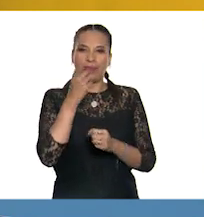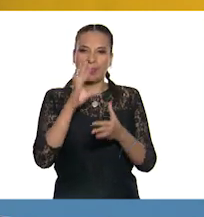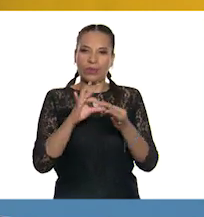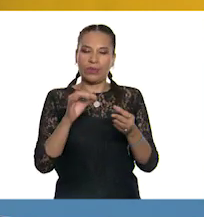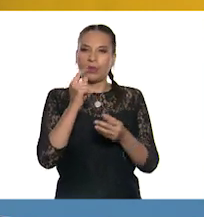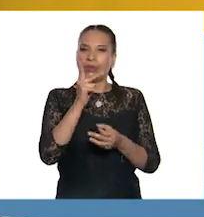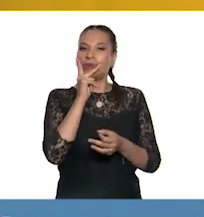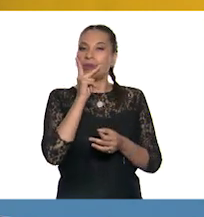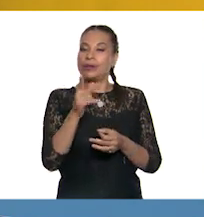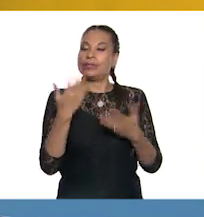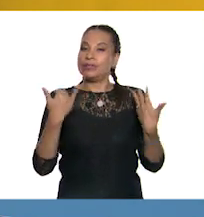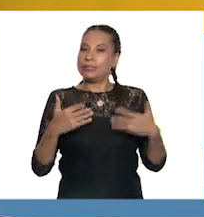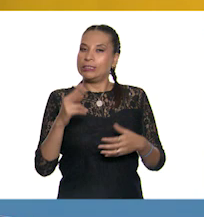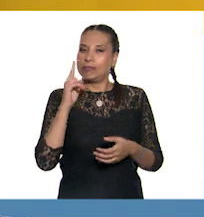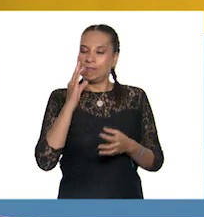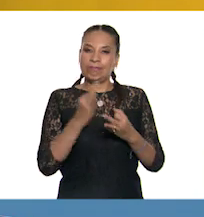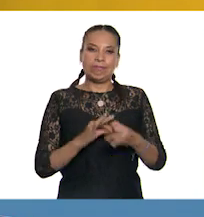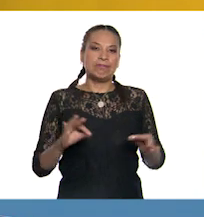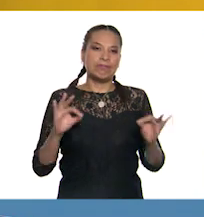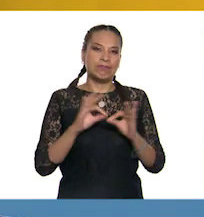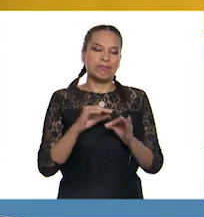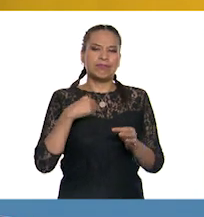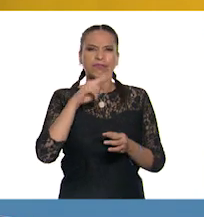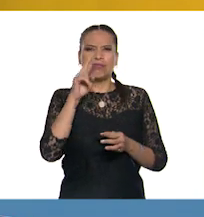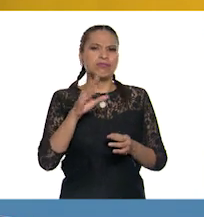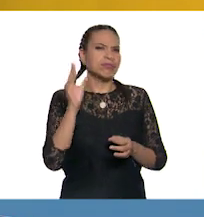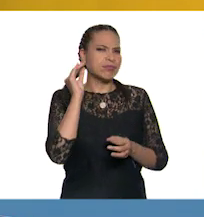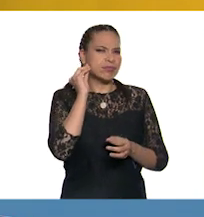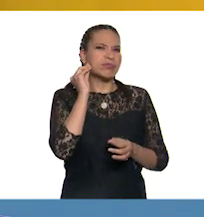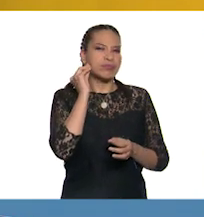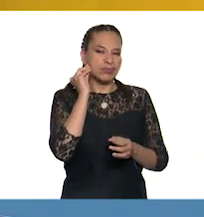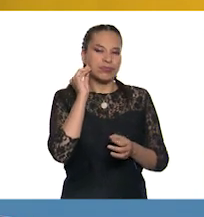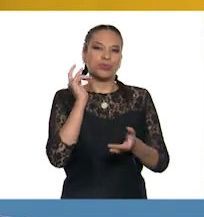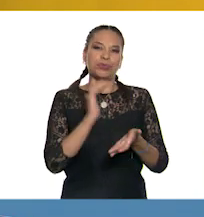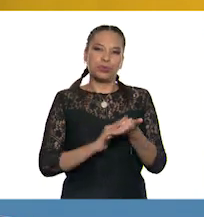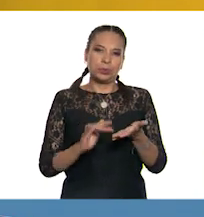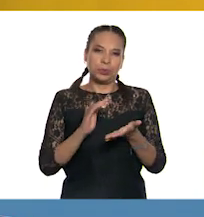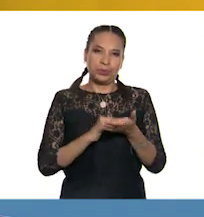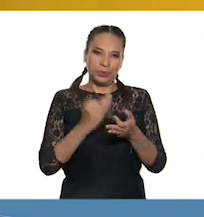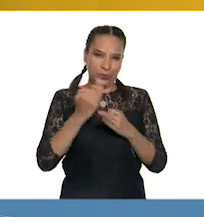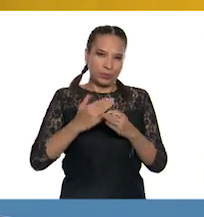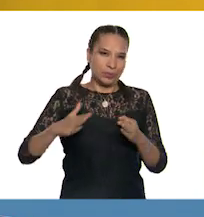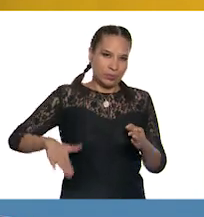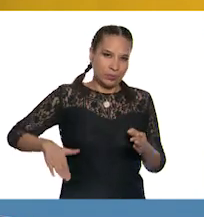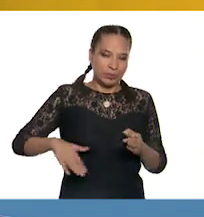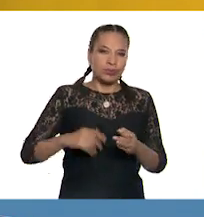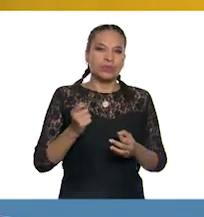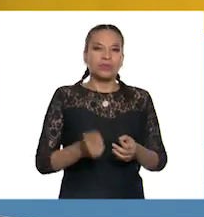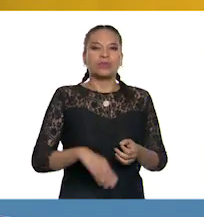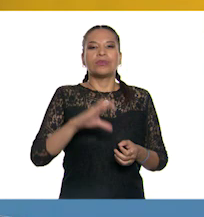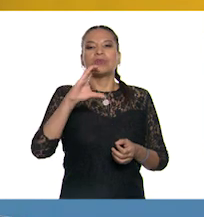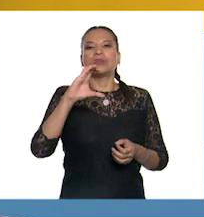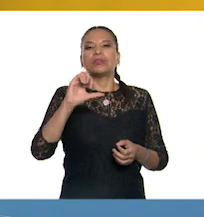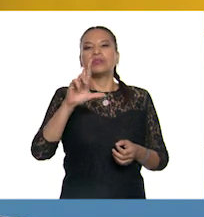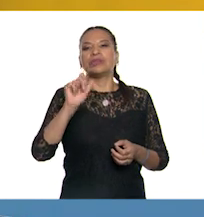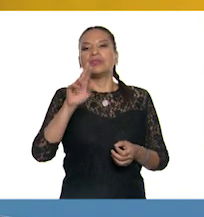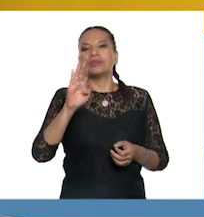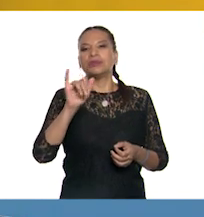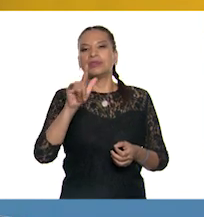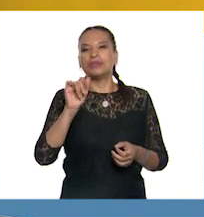una palabra muy coqueta que nunca había escuchado y que leímos hace un ratito, que es chiribitil.